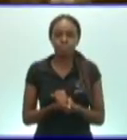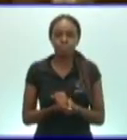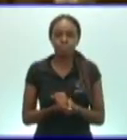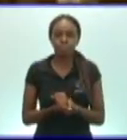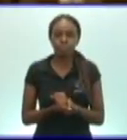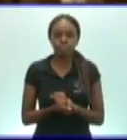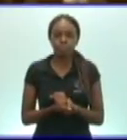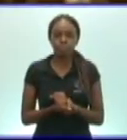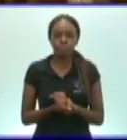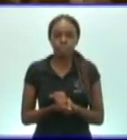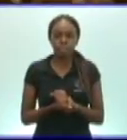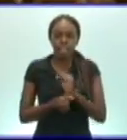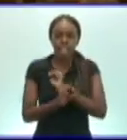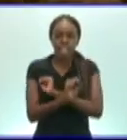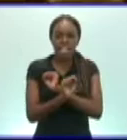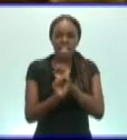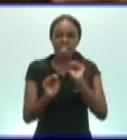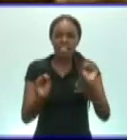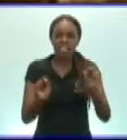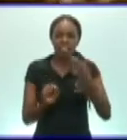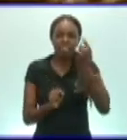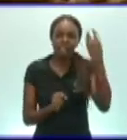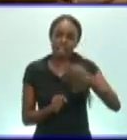La libertad para sus esclavos.